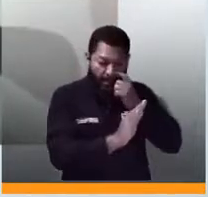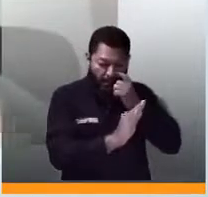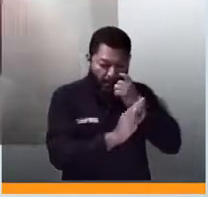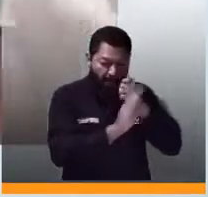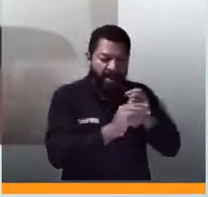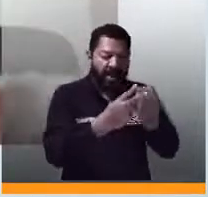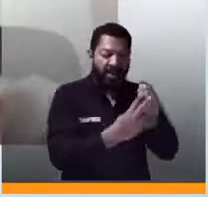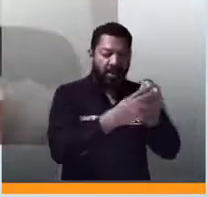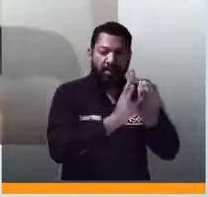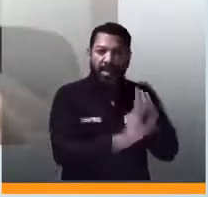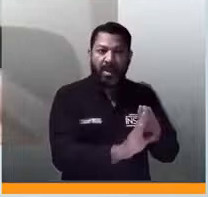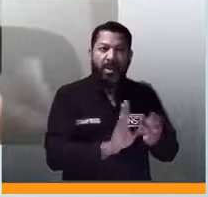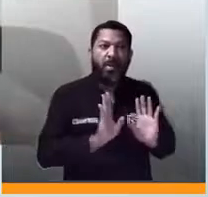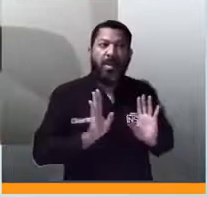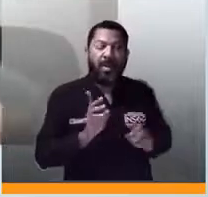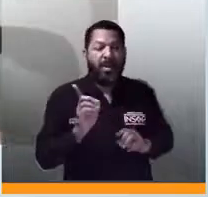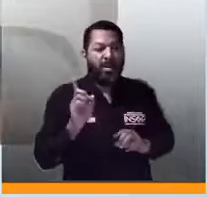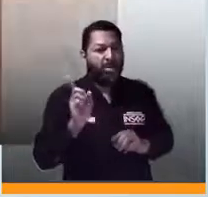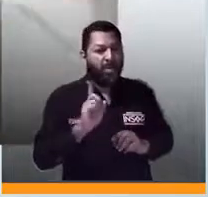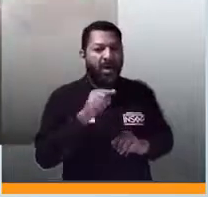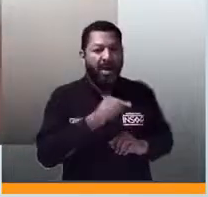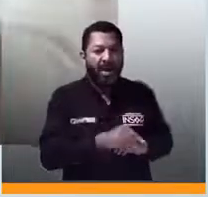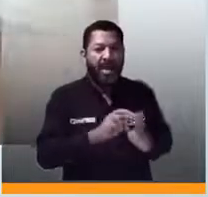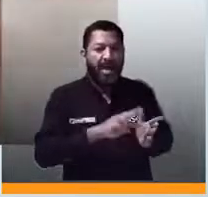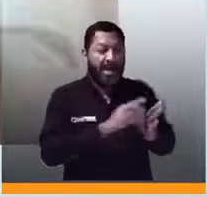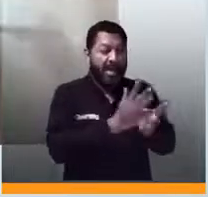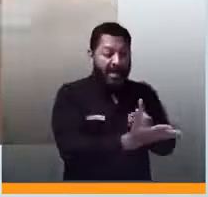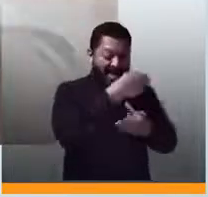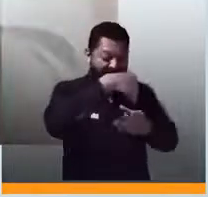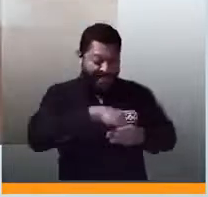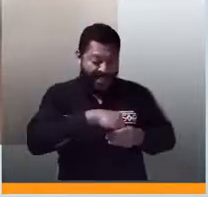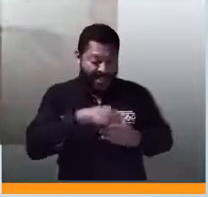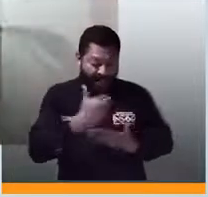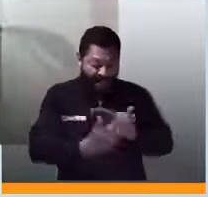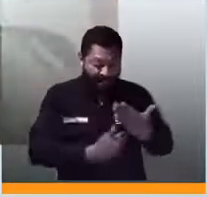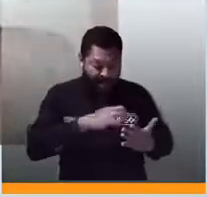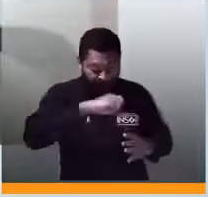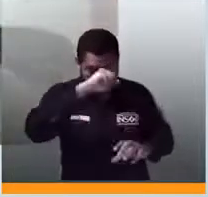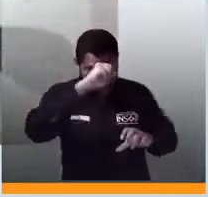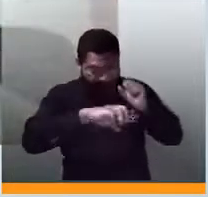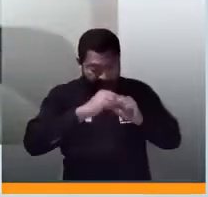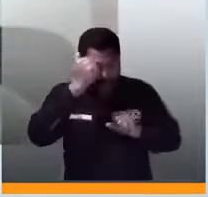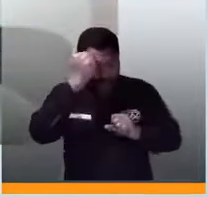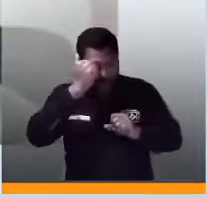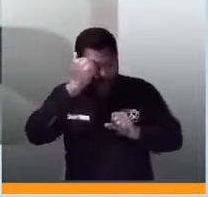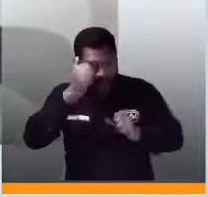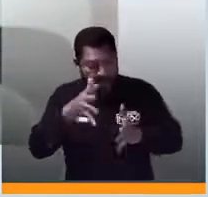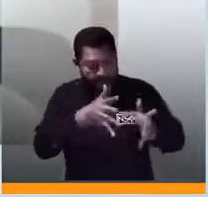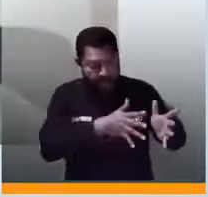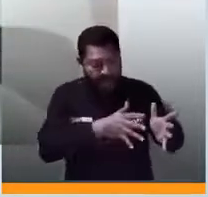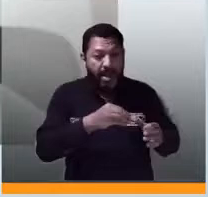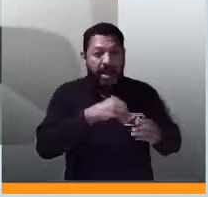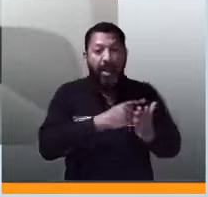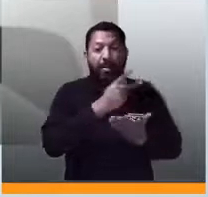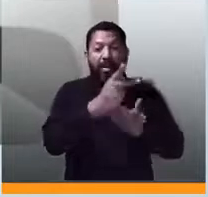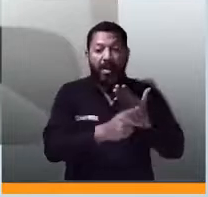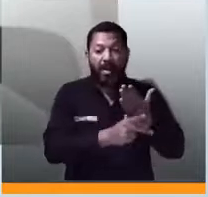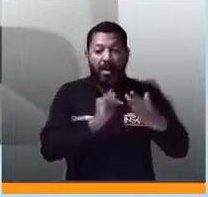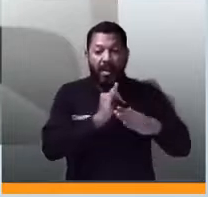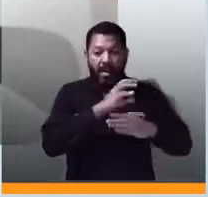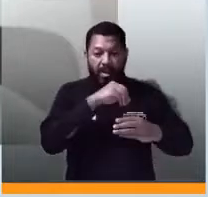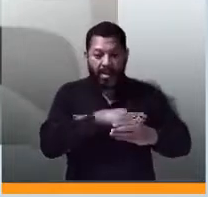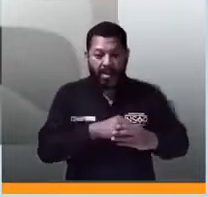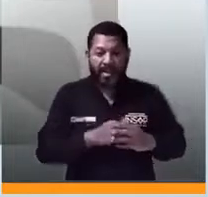un instrumento, un fierro, sino que se incorpora al proceso de aprendizaje y de docencia de nuestros proyectos institucionales.